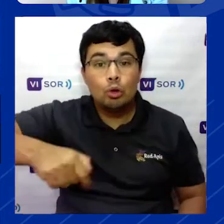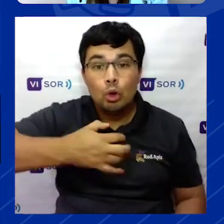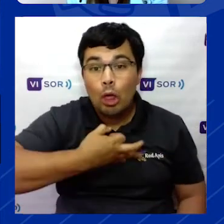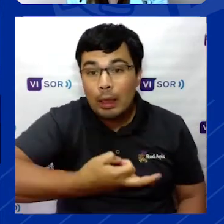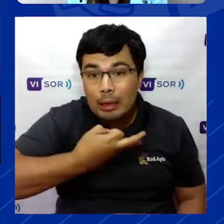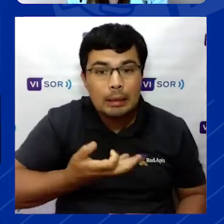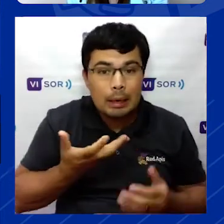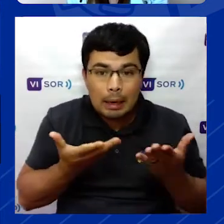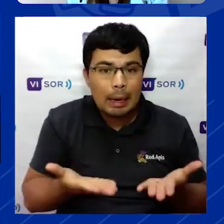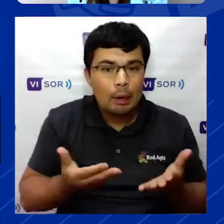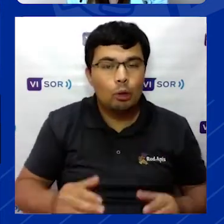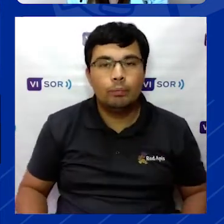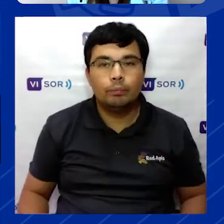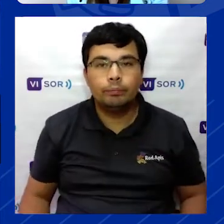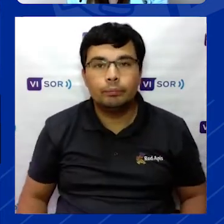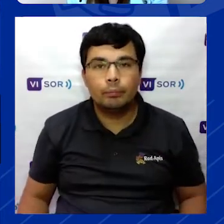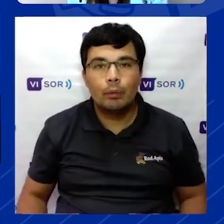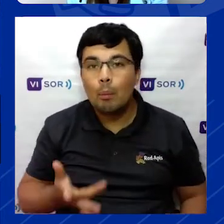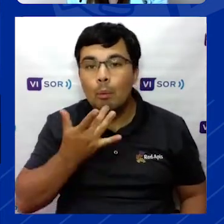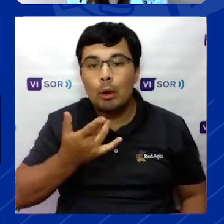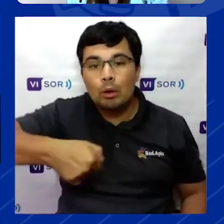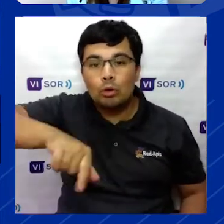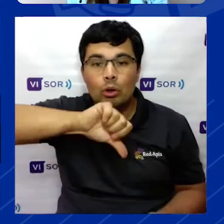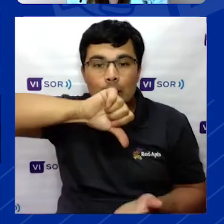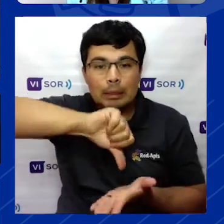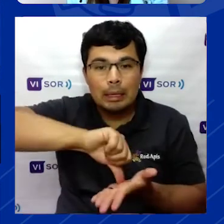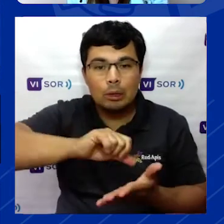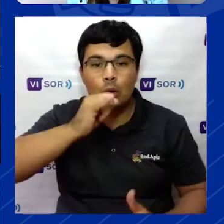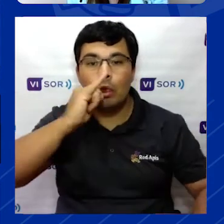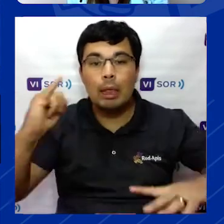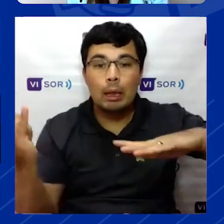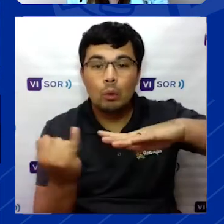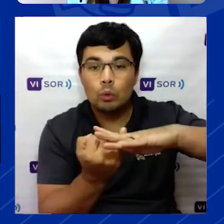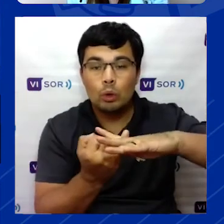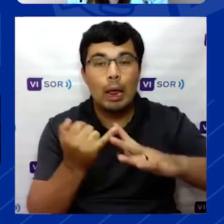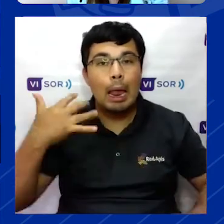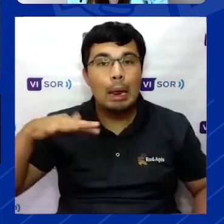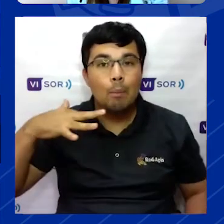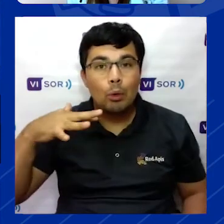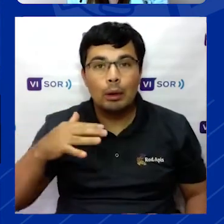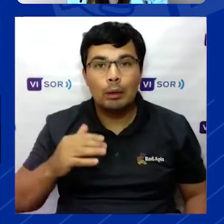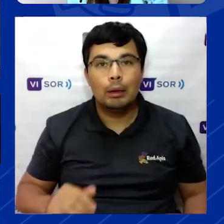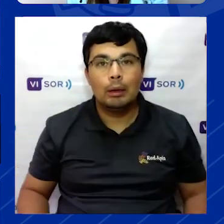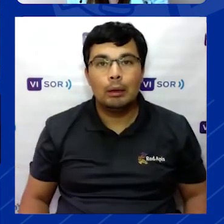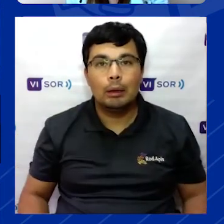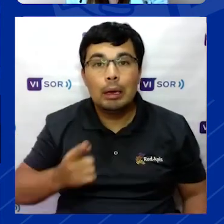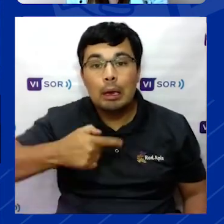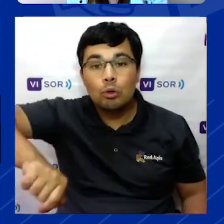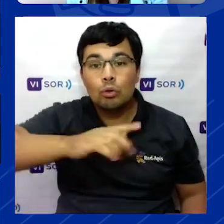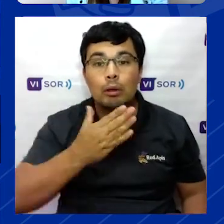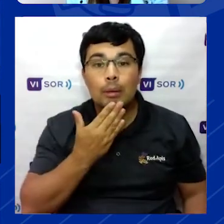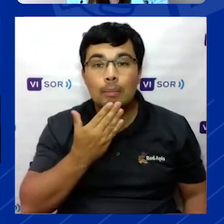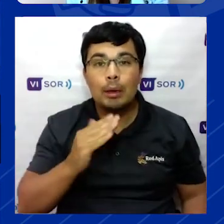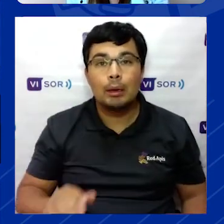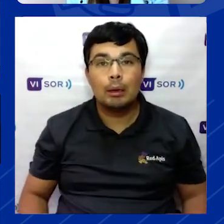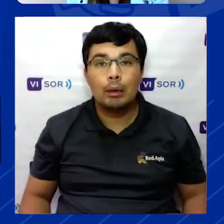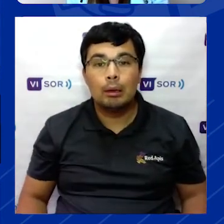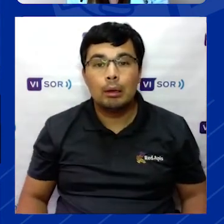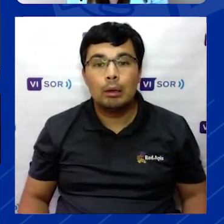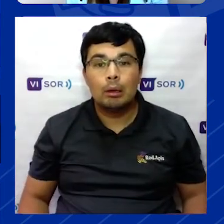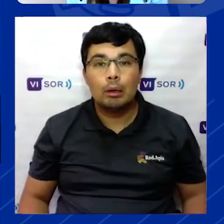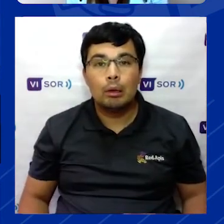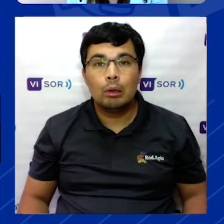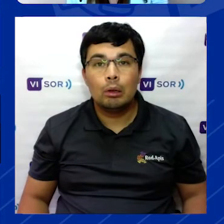estamos, porque como centro de inclusión es súper importante que nosotros también nos sumemos